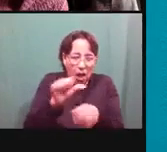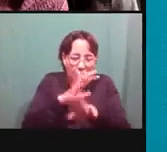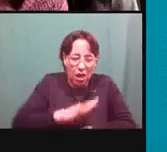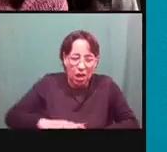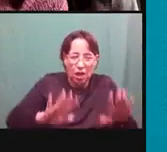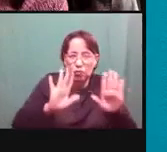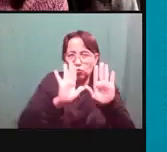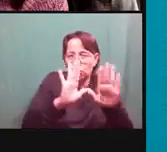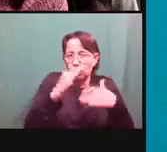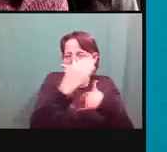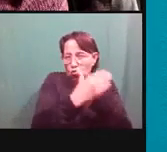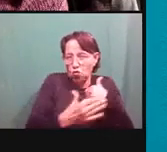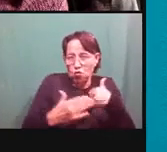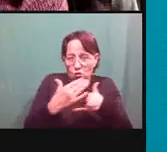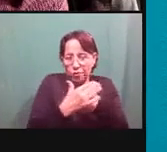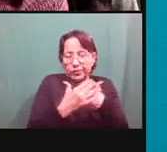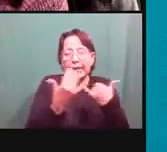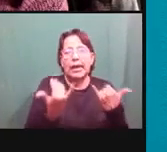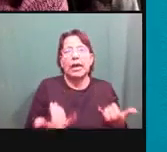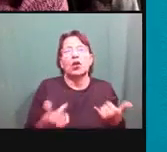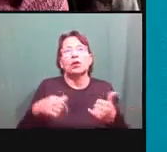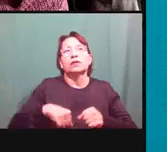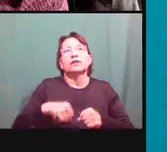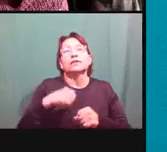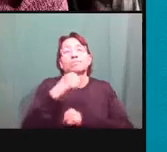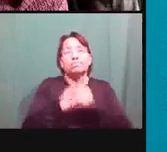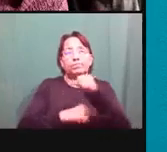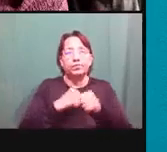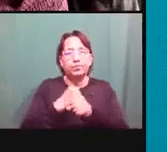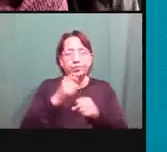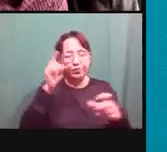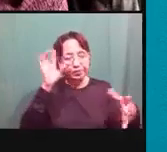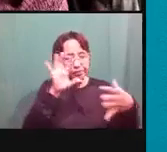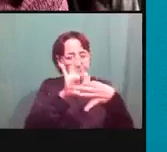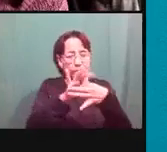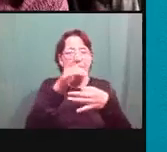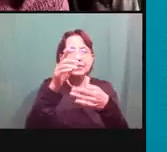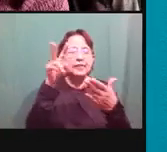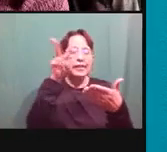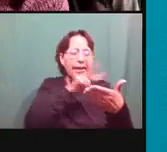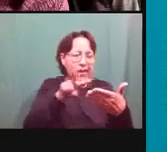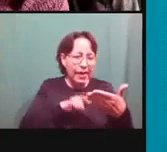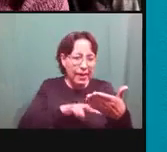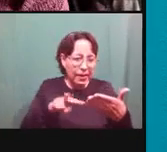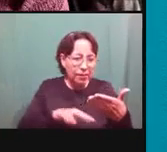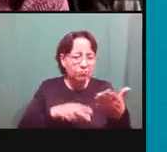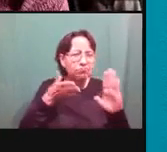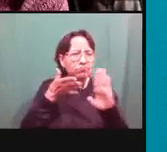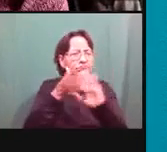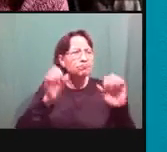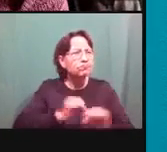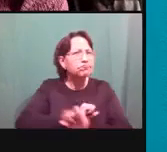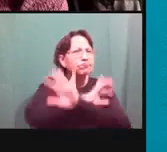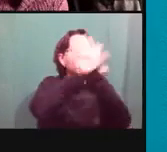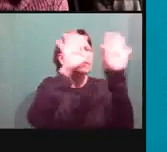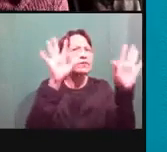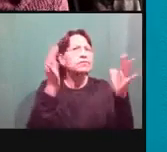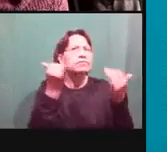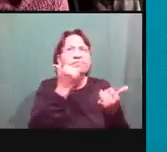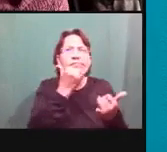Colombia. Este año estamos articuladas a la lectura y al esclarecimiento de la verdad del informe final de la